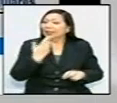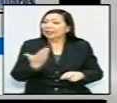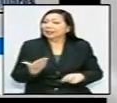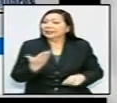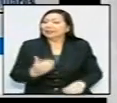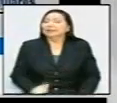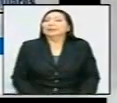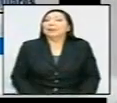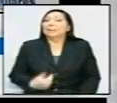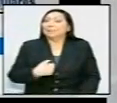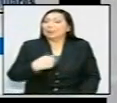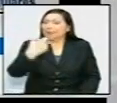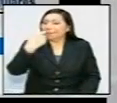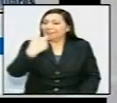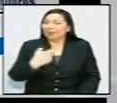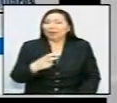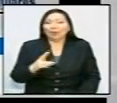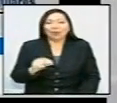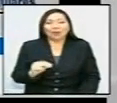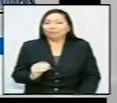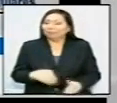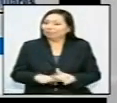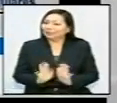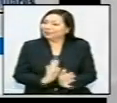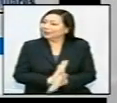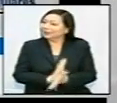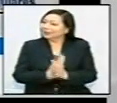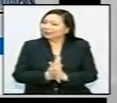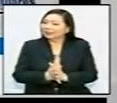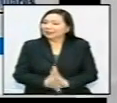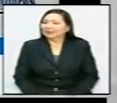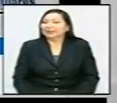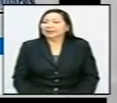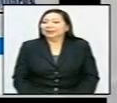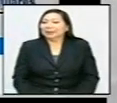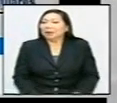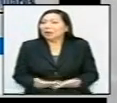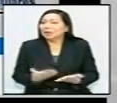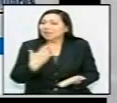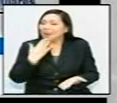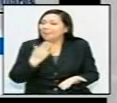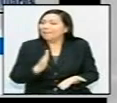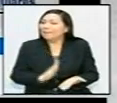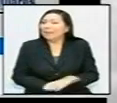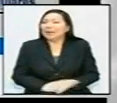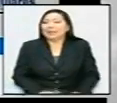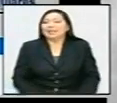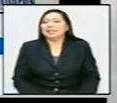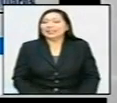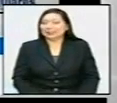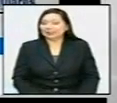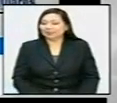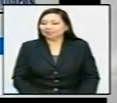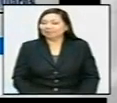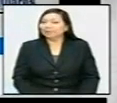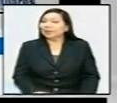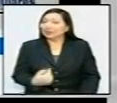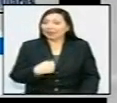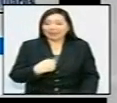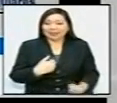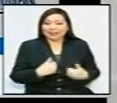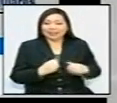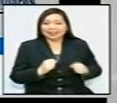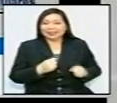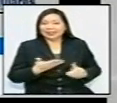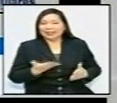determinado que mi persona no incurrió en los referidos ilícitos. En consecuencia, lo que debería